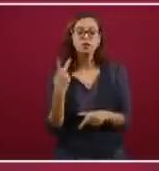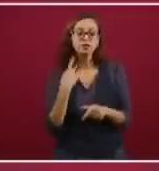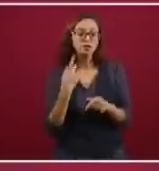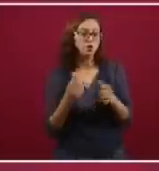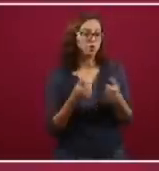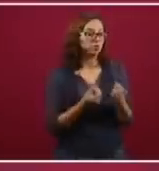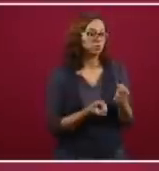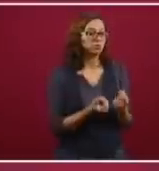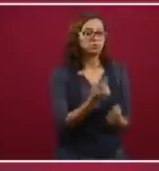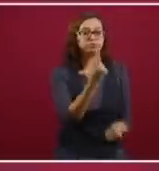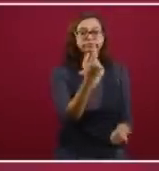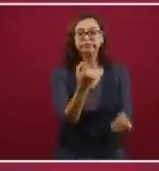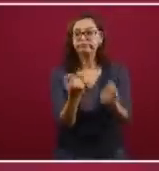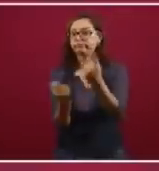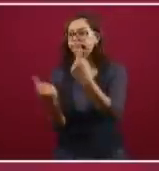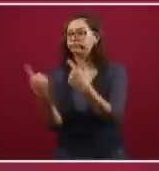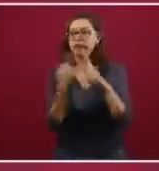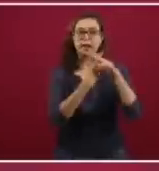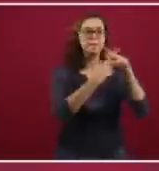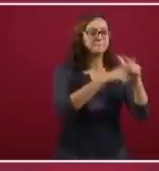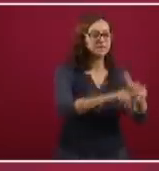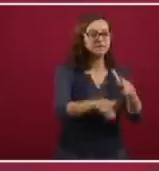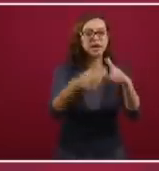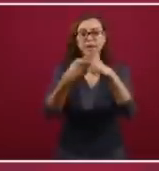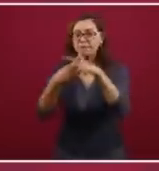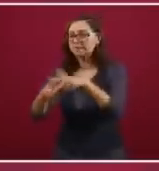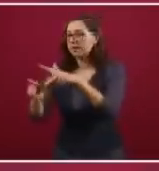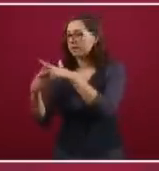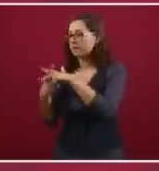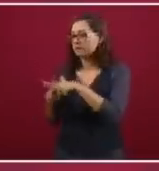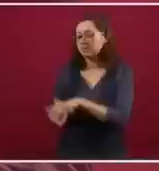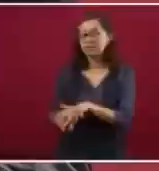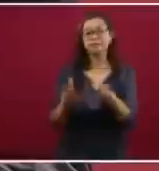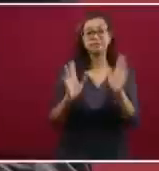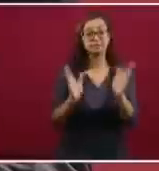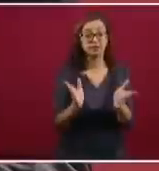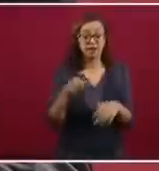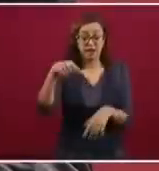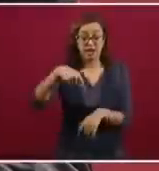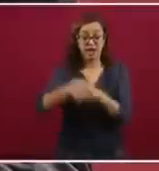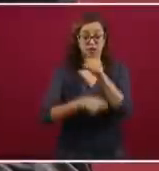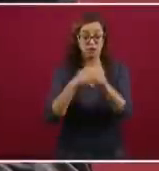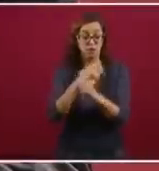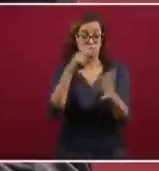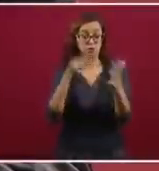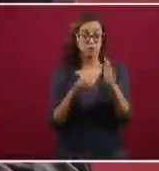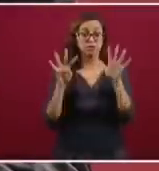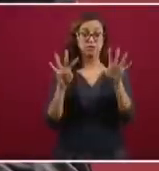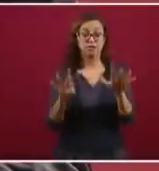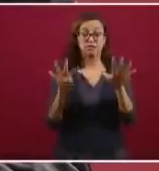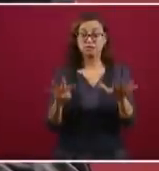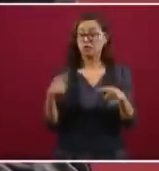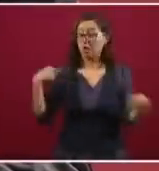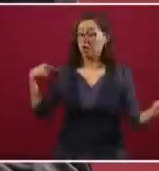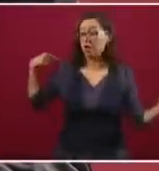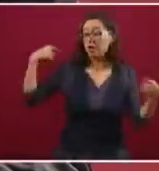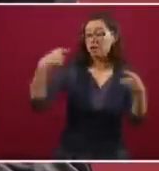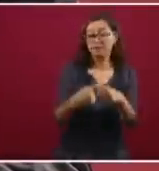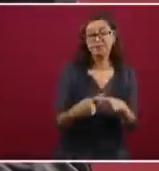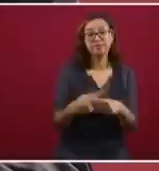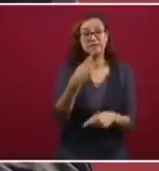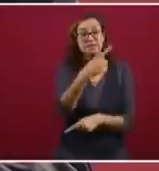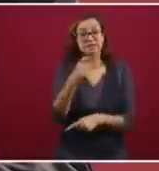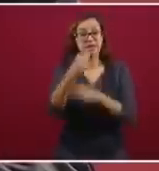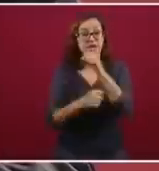Por ejemplo, en este año se cumplen 100 años de la fundación del Partido